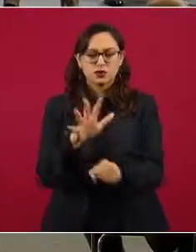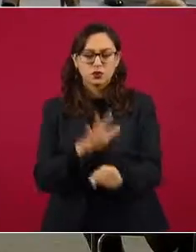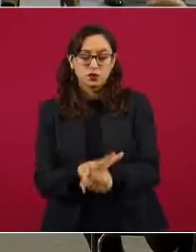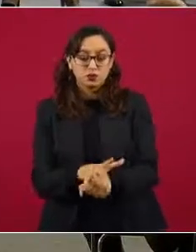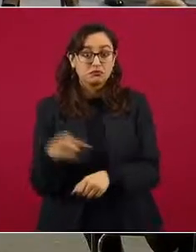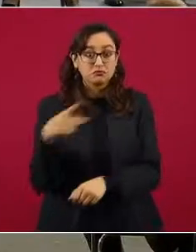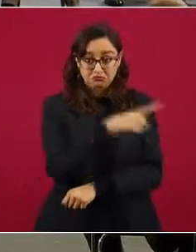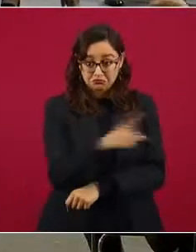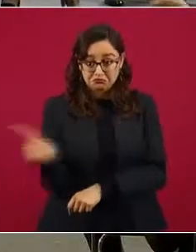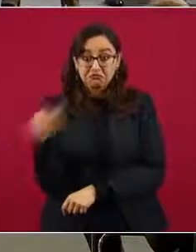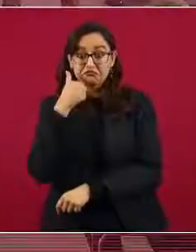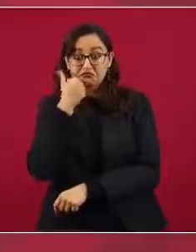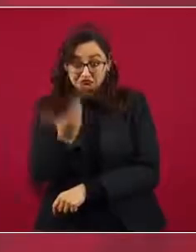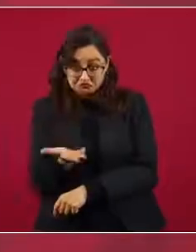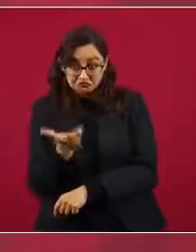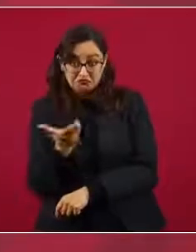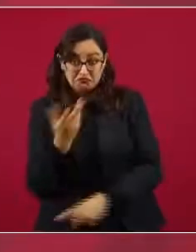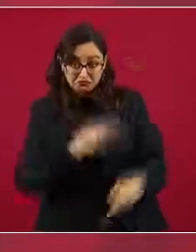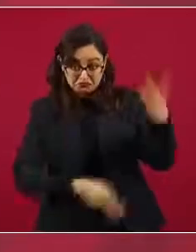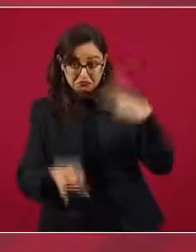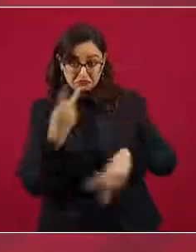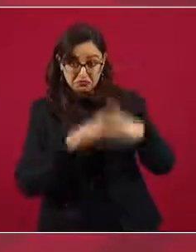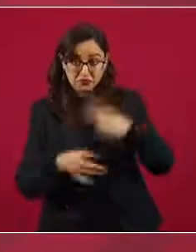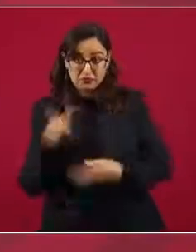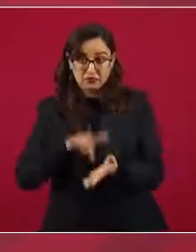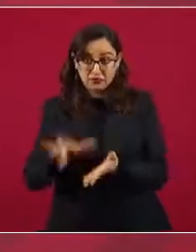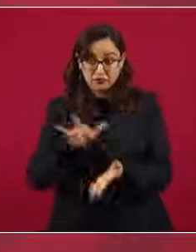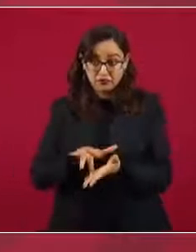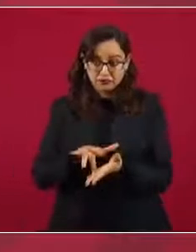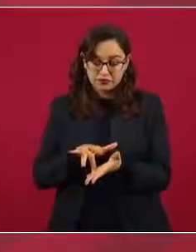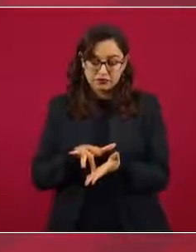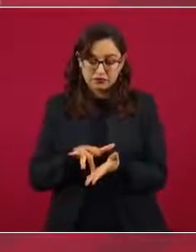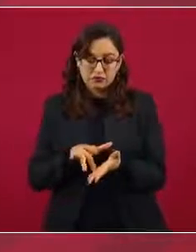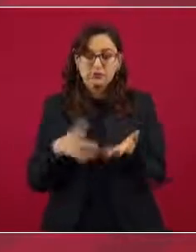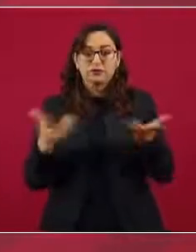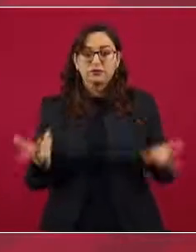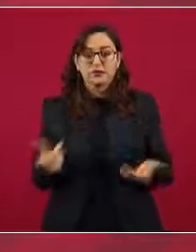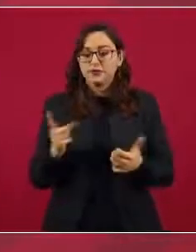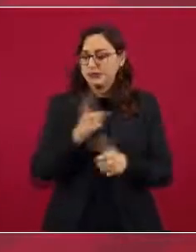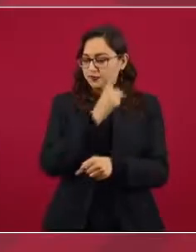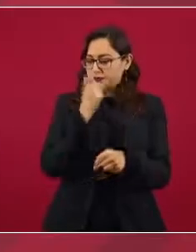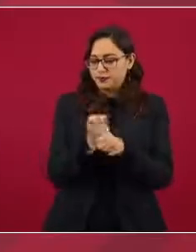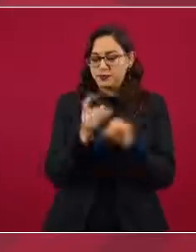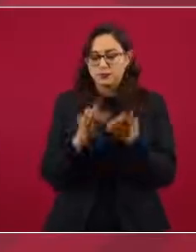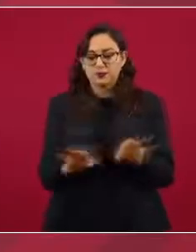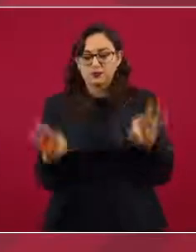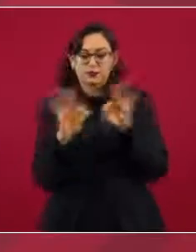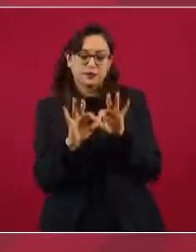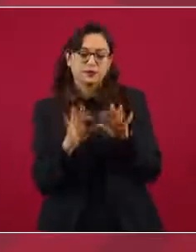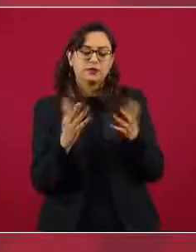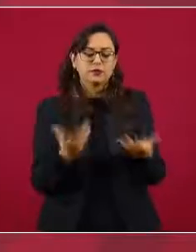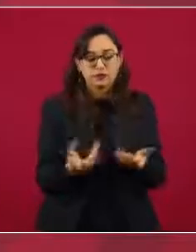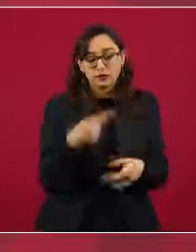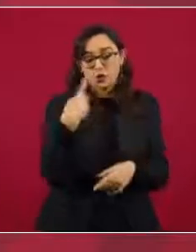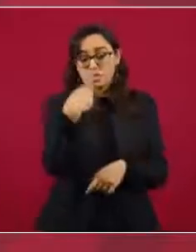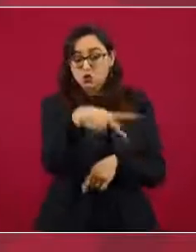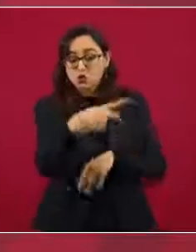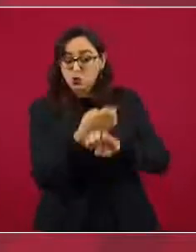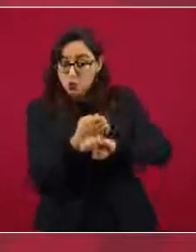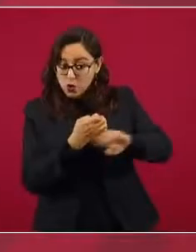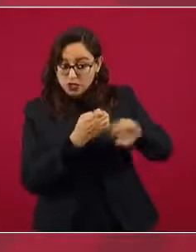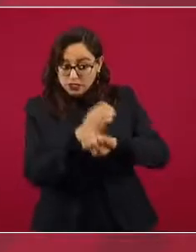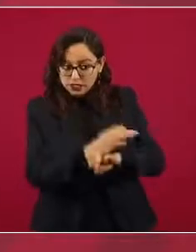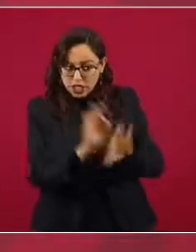quienes quieren apoyar? Primero, a que su estado pues no tenga una situación crítica o a una